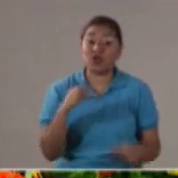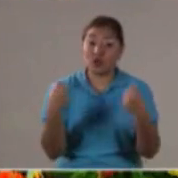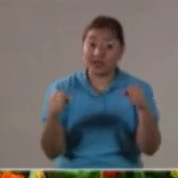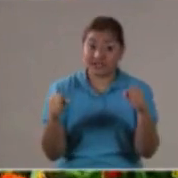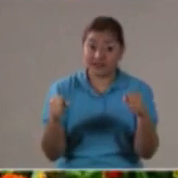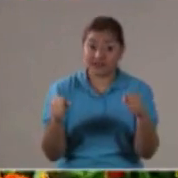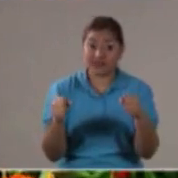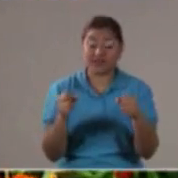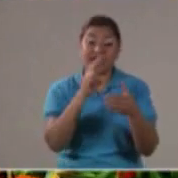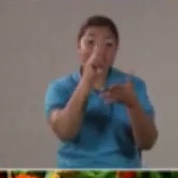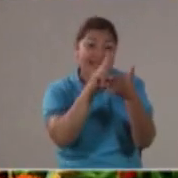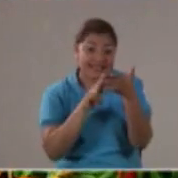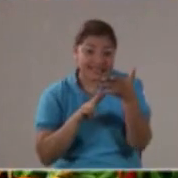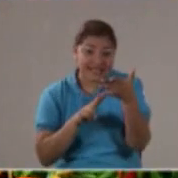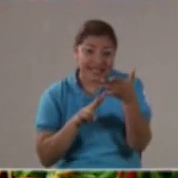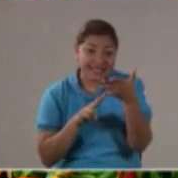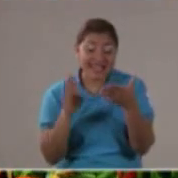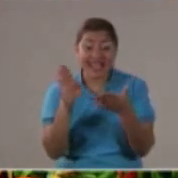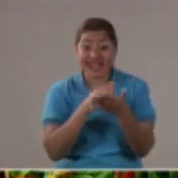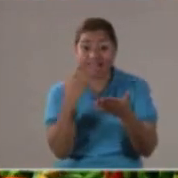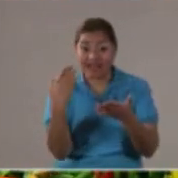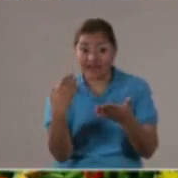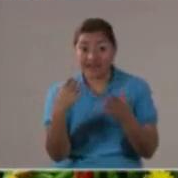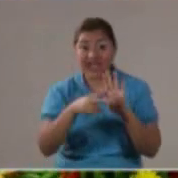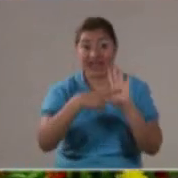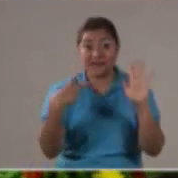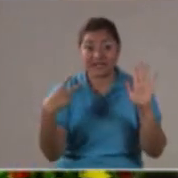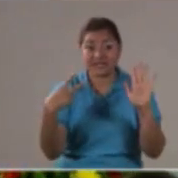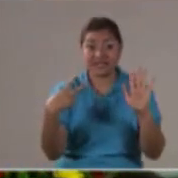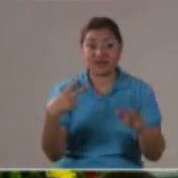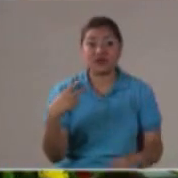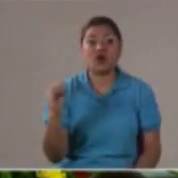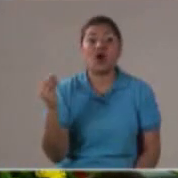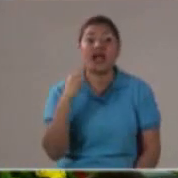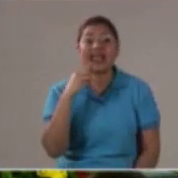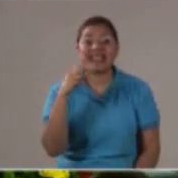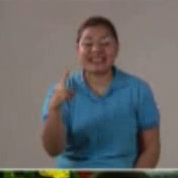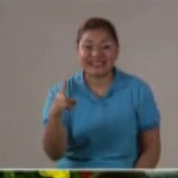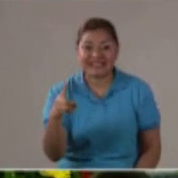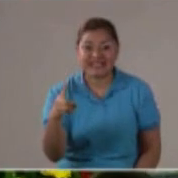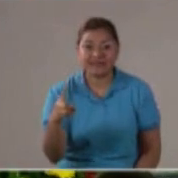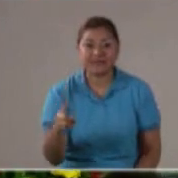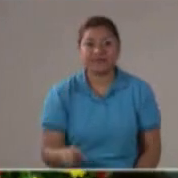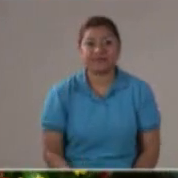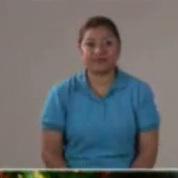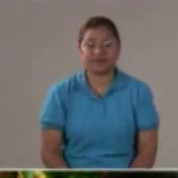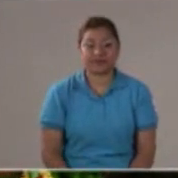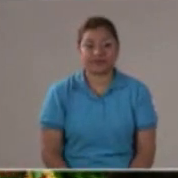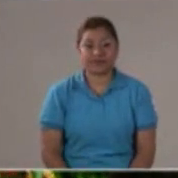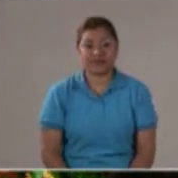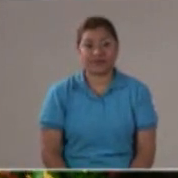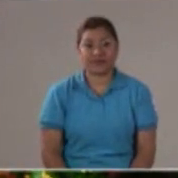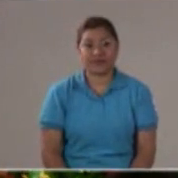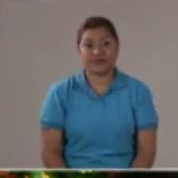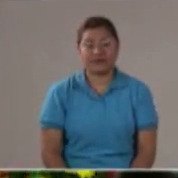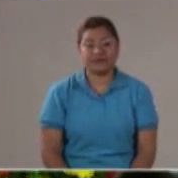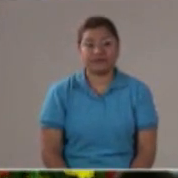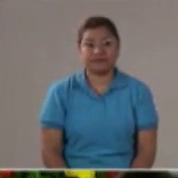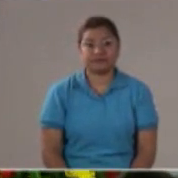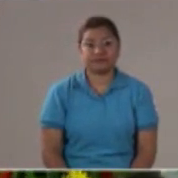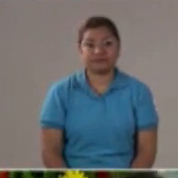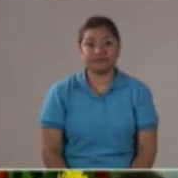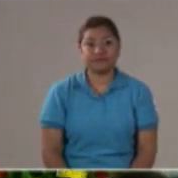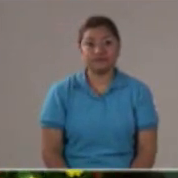los hermanos este versículo, que eso es de las pocas versiones que lo ponen de esta